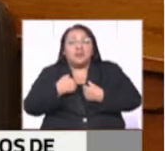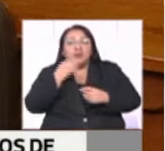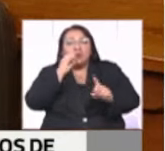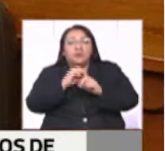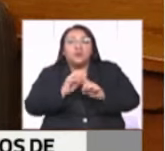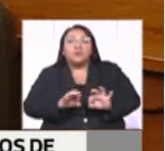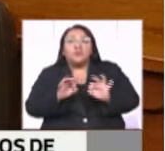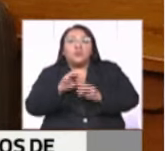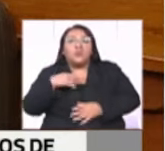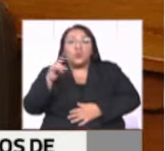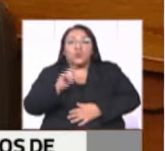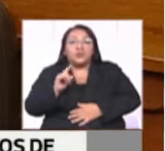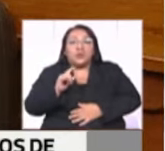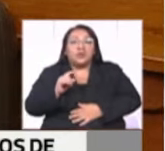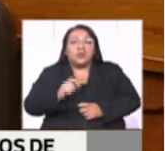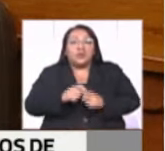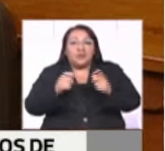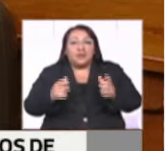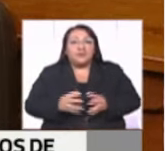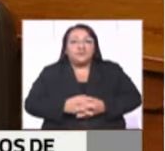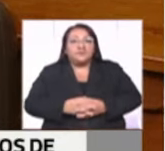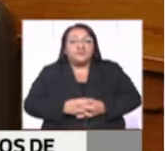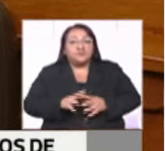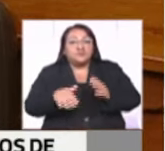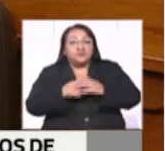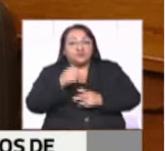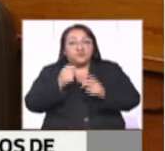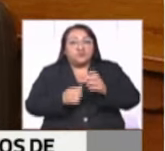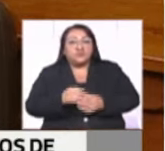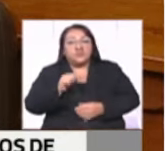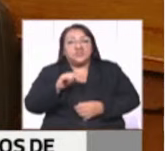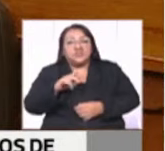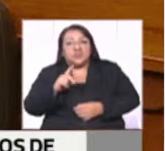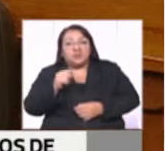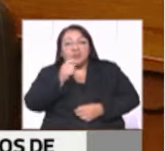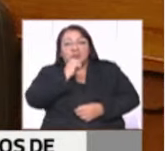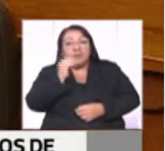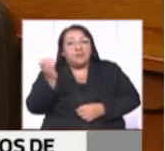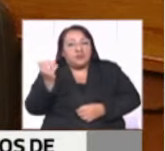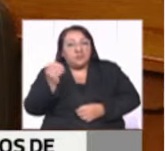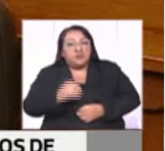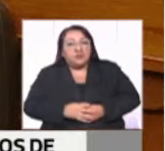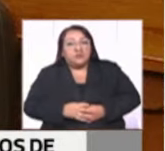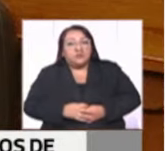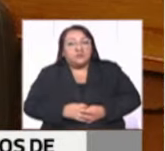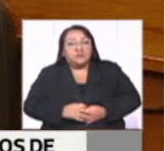objeto de autorizar de manera extraordinaria a todos los afiliados al sistema privado de pensiones